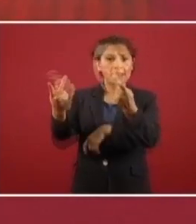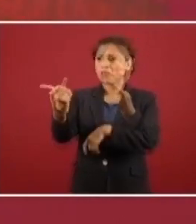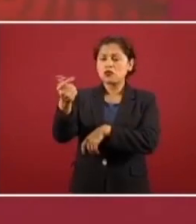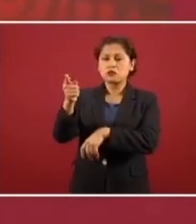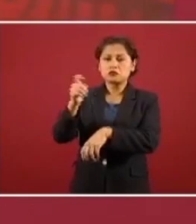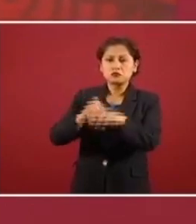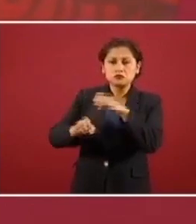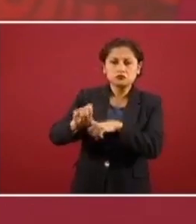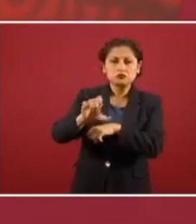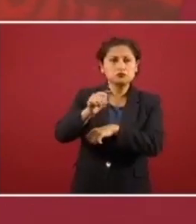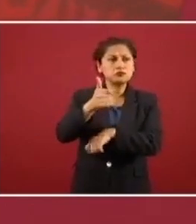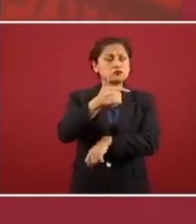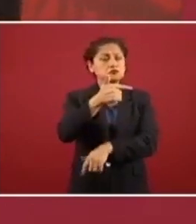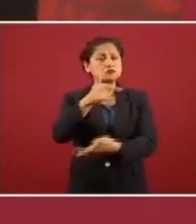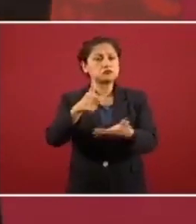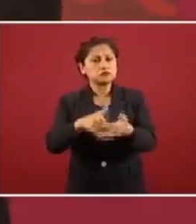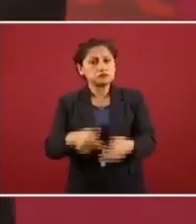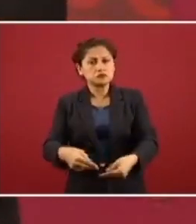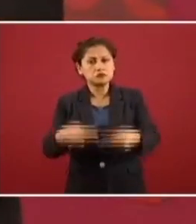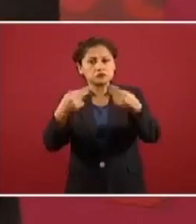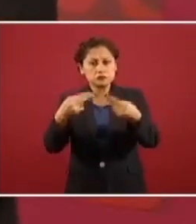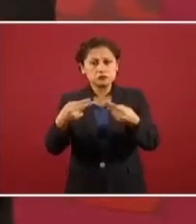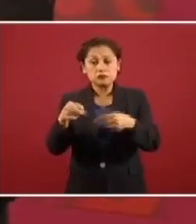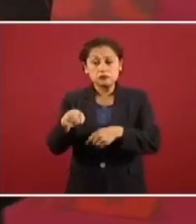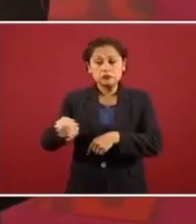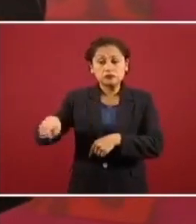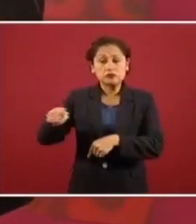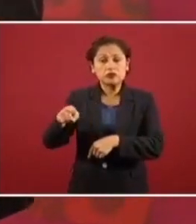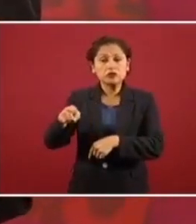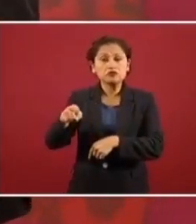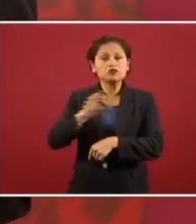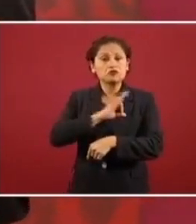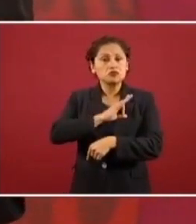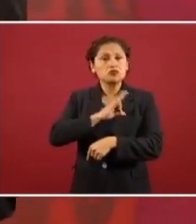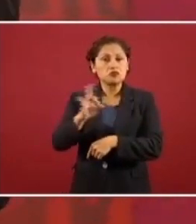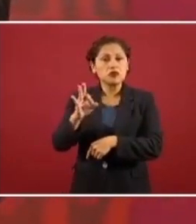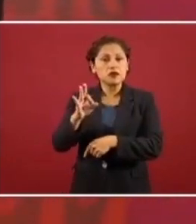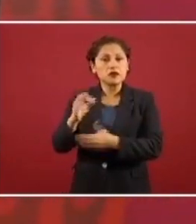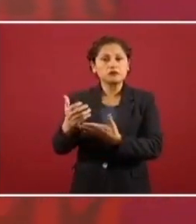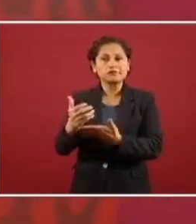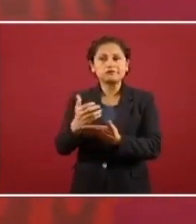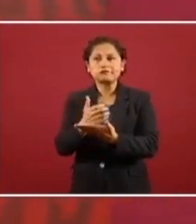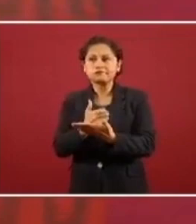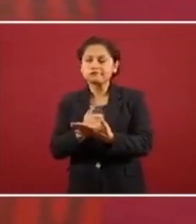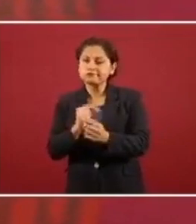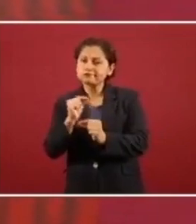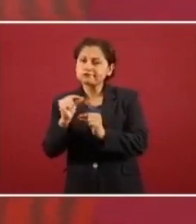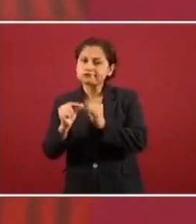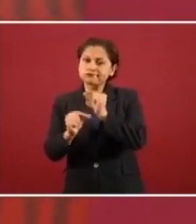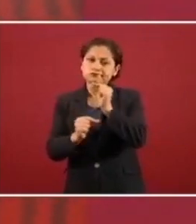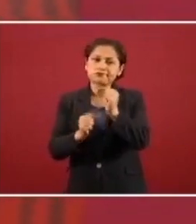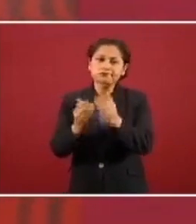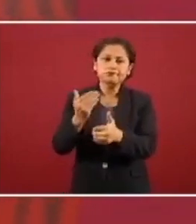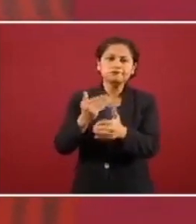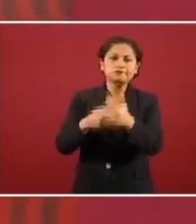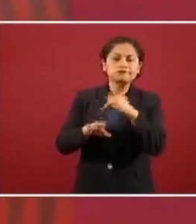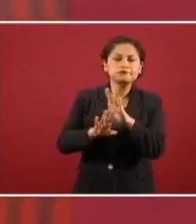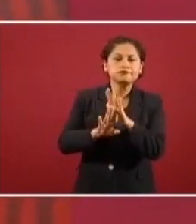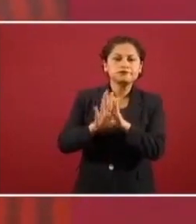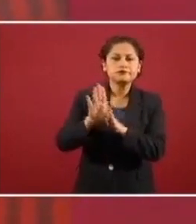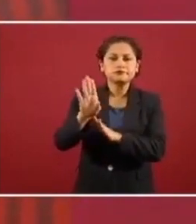ayudar a mantener sus empresas y, sobre todo, a